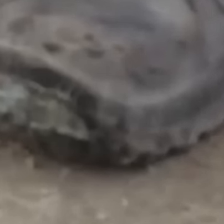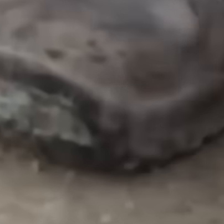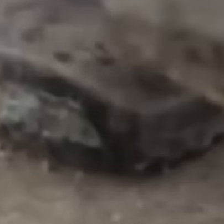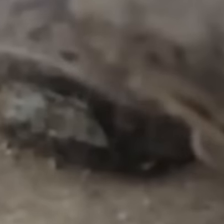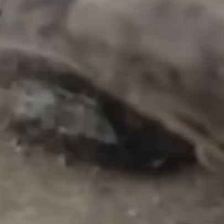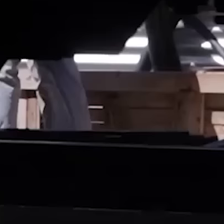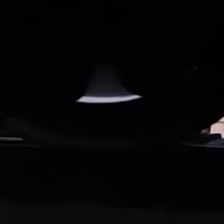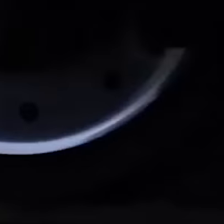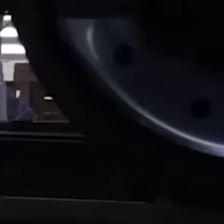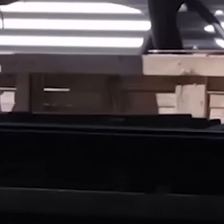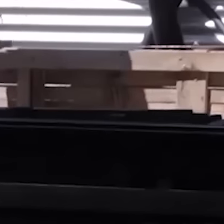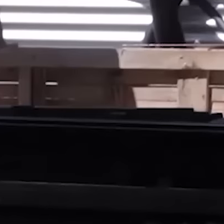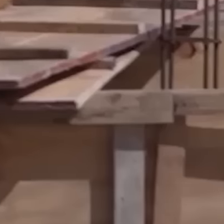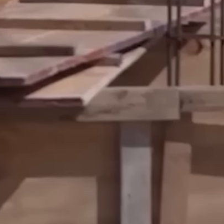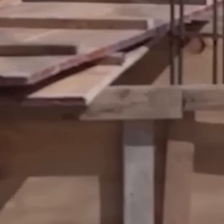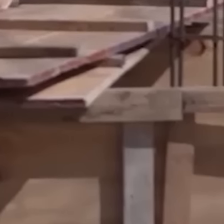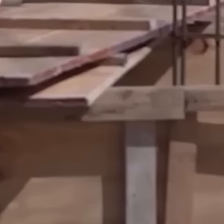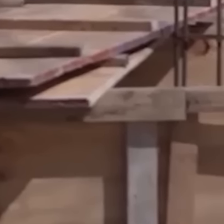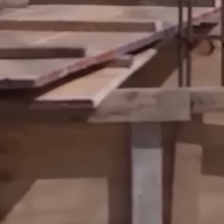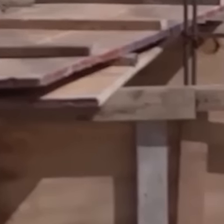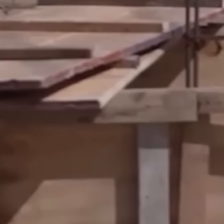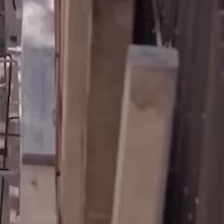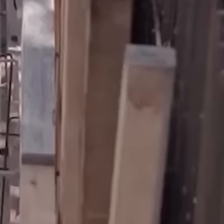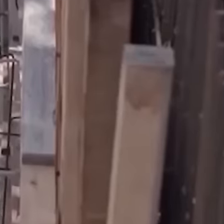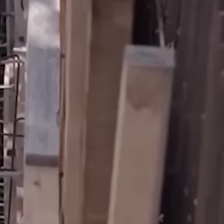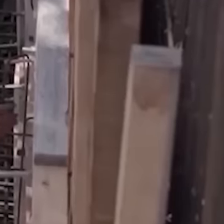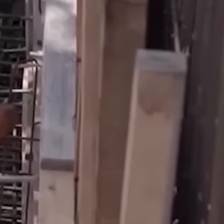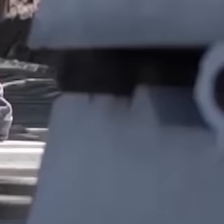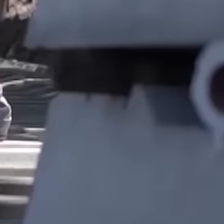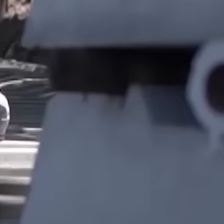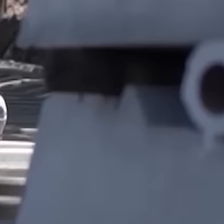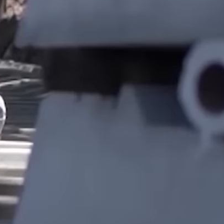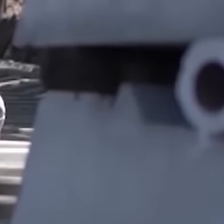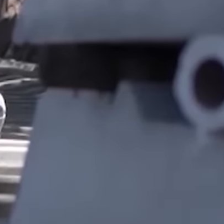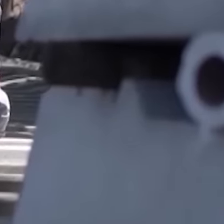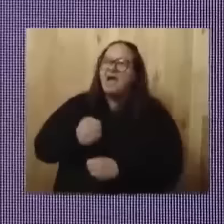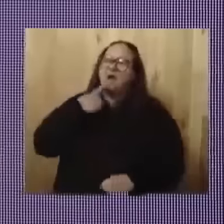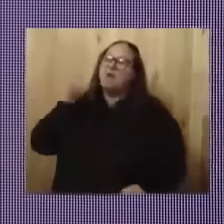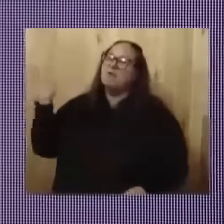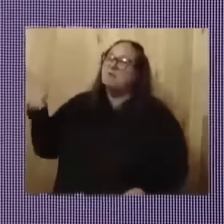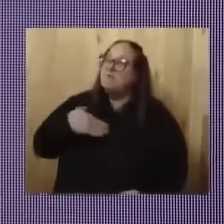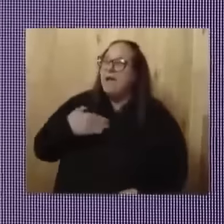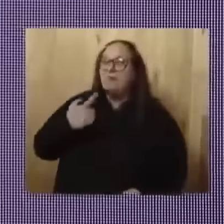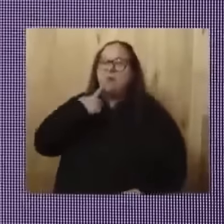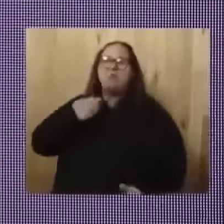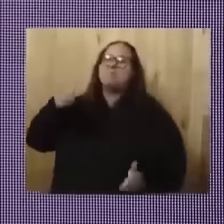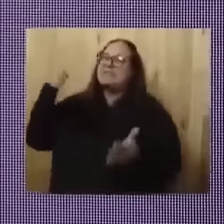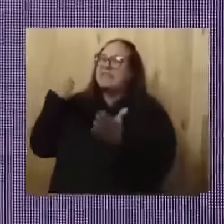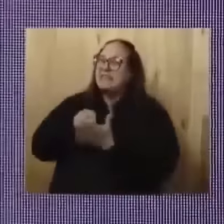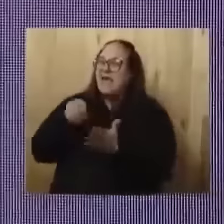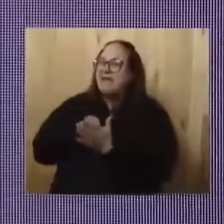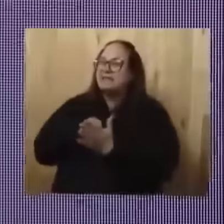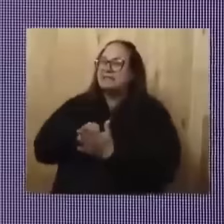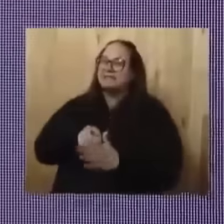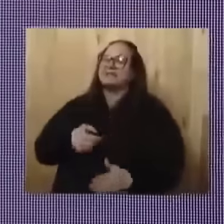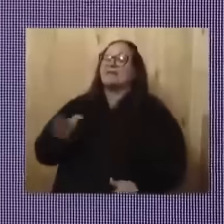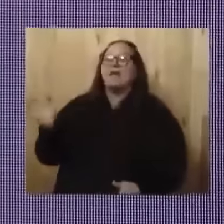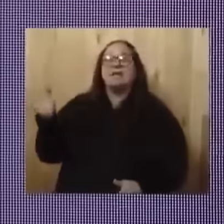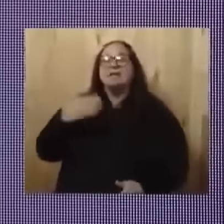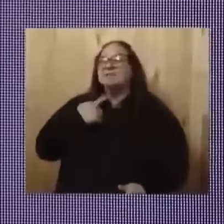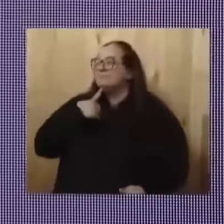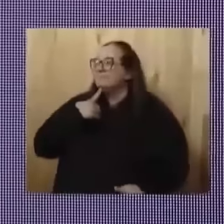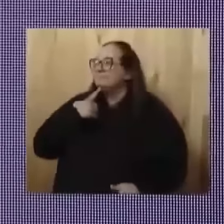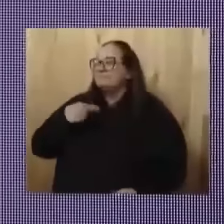convicción, con coraje, con trabajo, con gestión, con militancia a